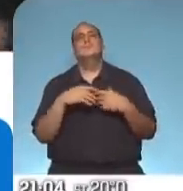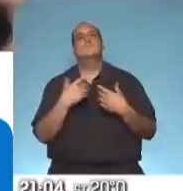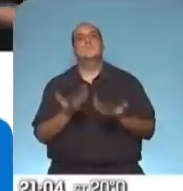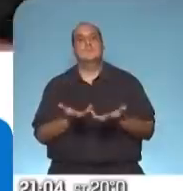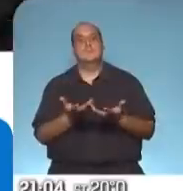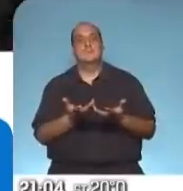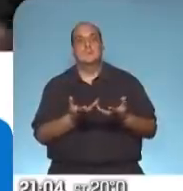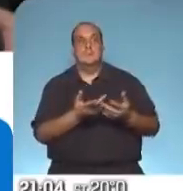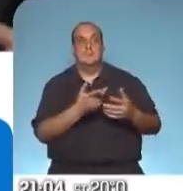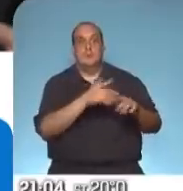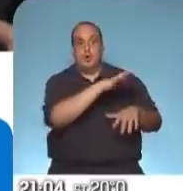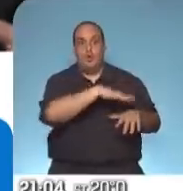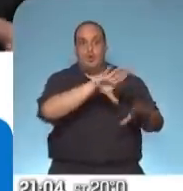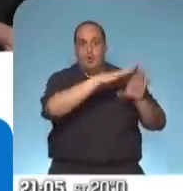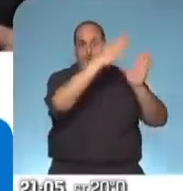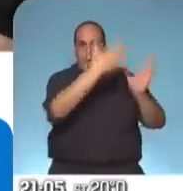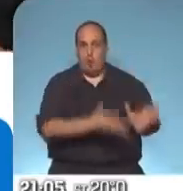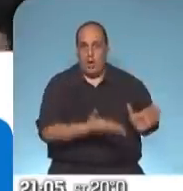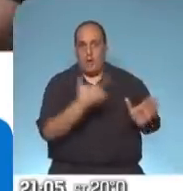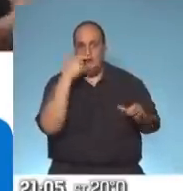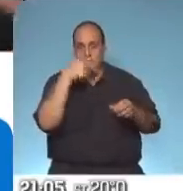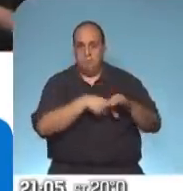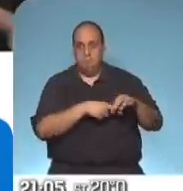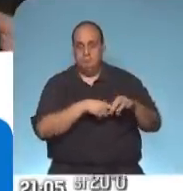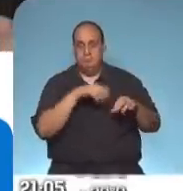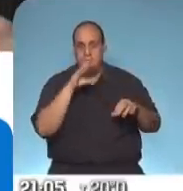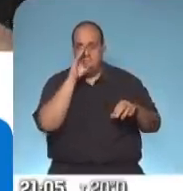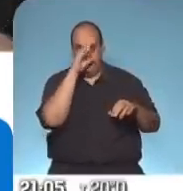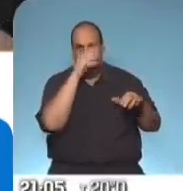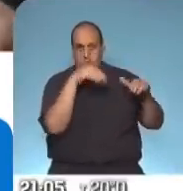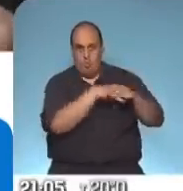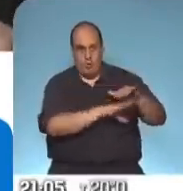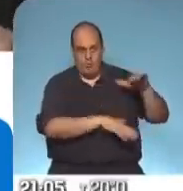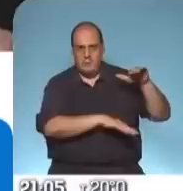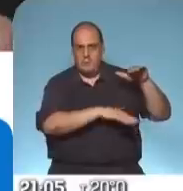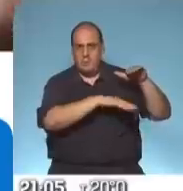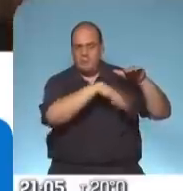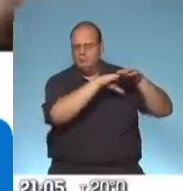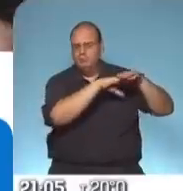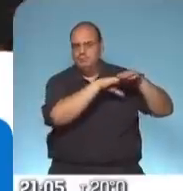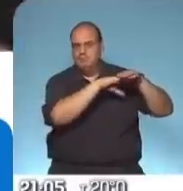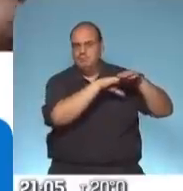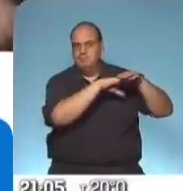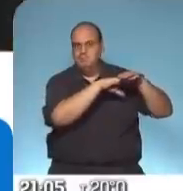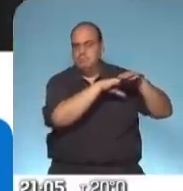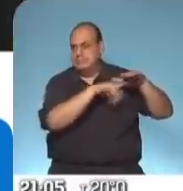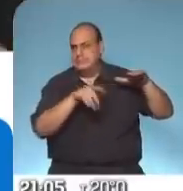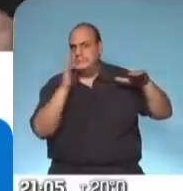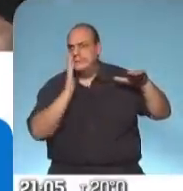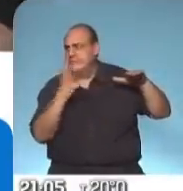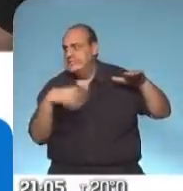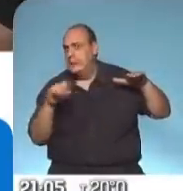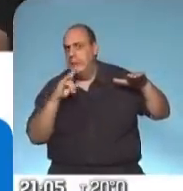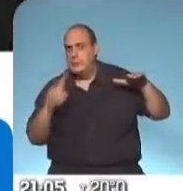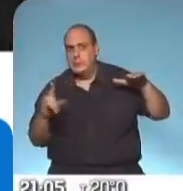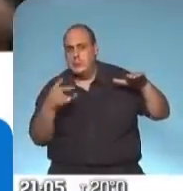la capacidad de almacenamiento está alcanzando su límite, algunos tienen que pagar para que se lleven el petróleo. Y